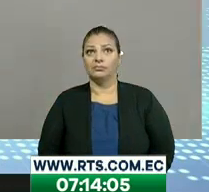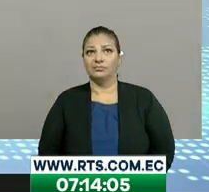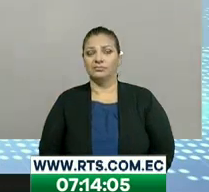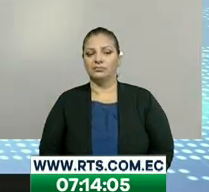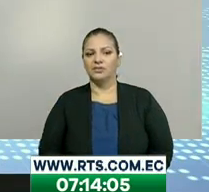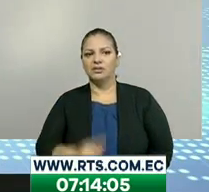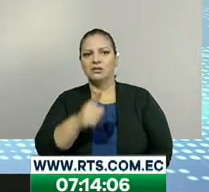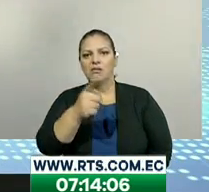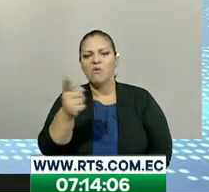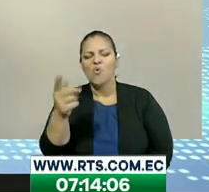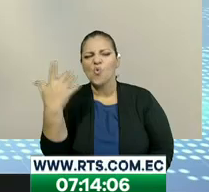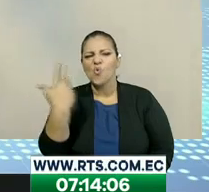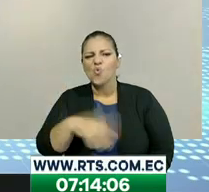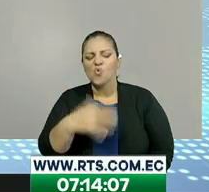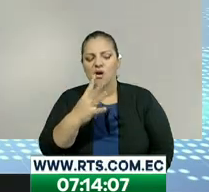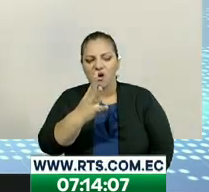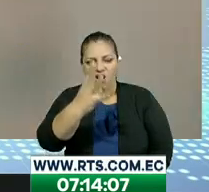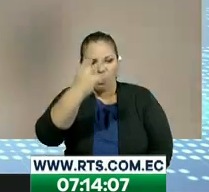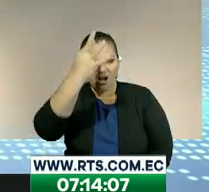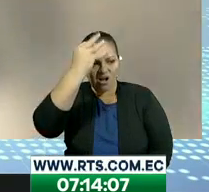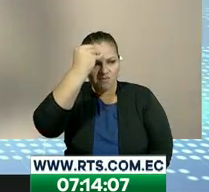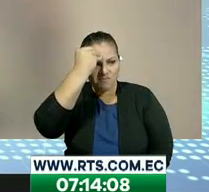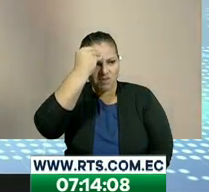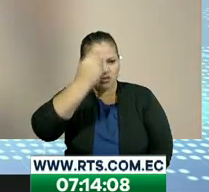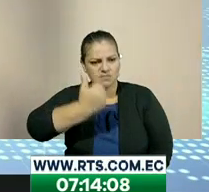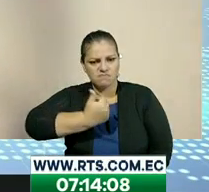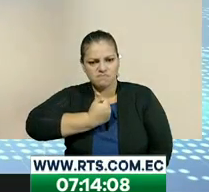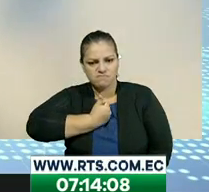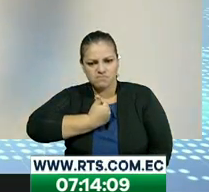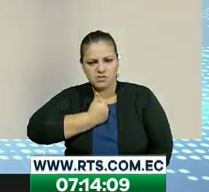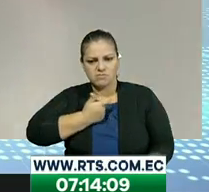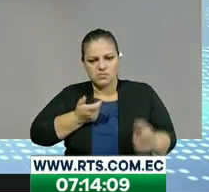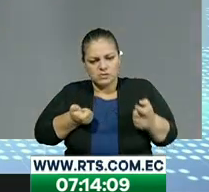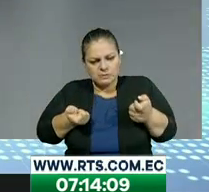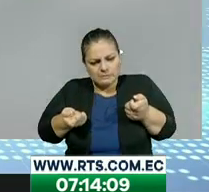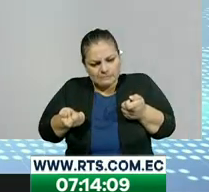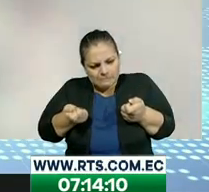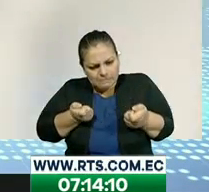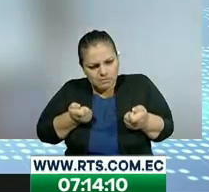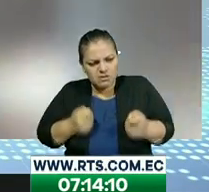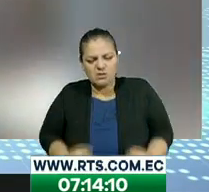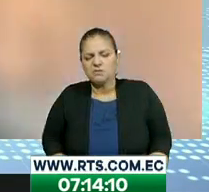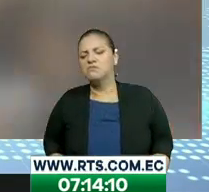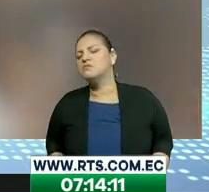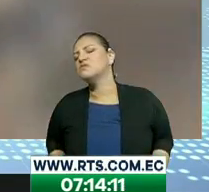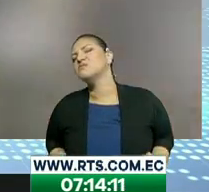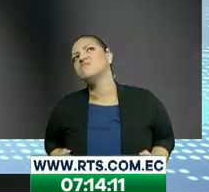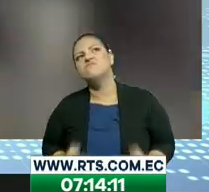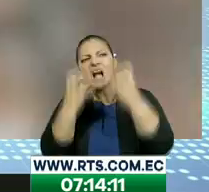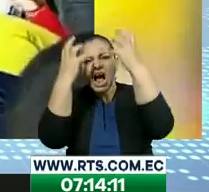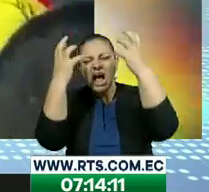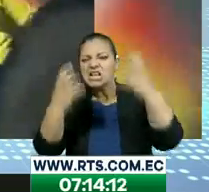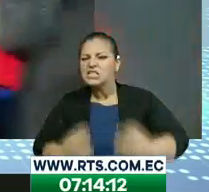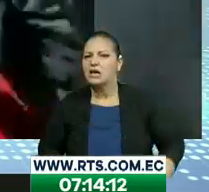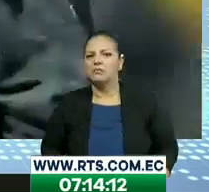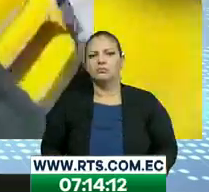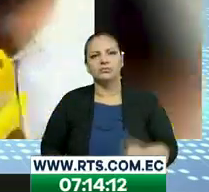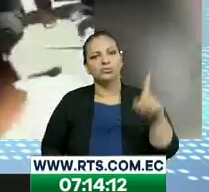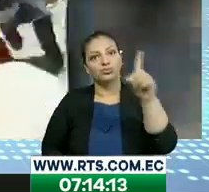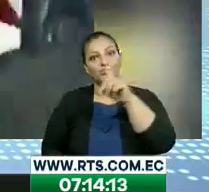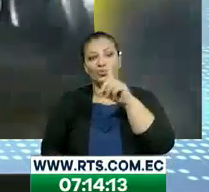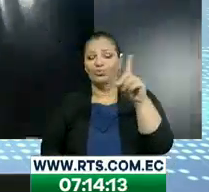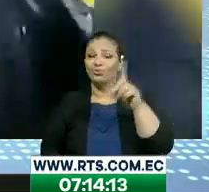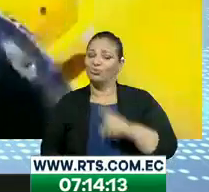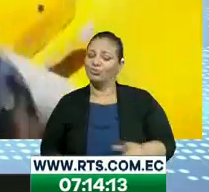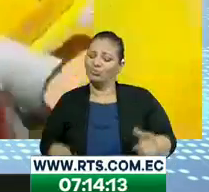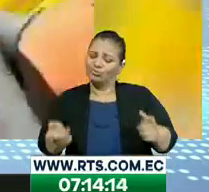episodio terrible que nos deja muy mal parados, porque así es como nos proyectamos, gracias a Dios las autoridades ya han capturado a